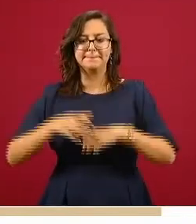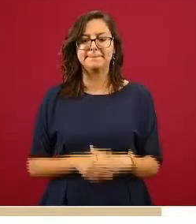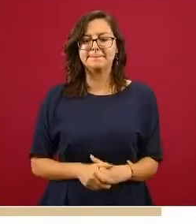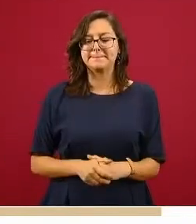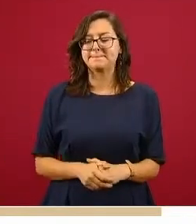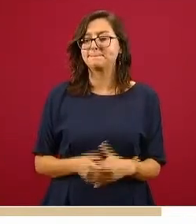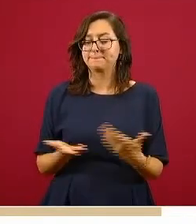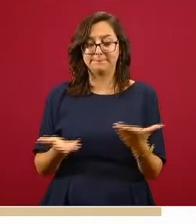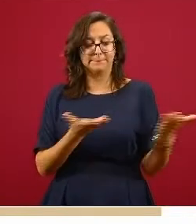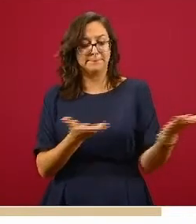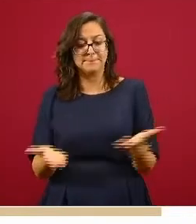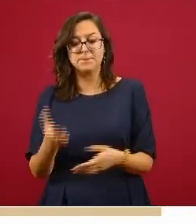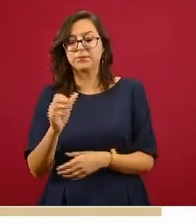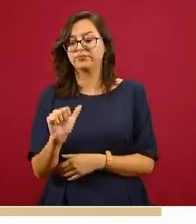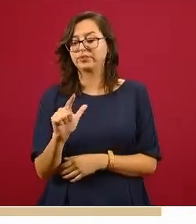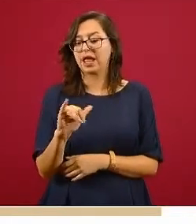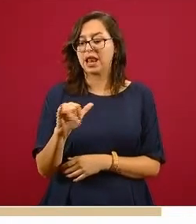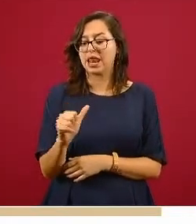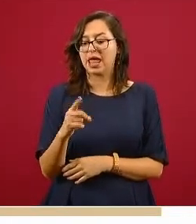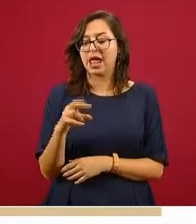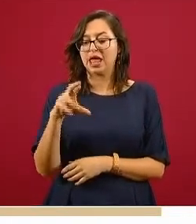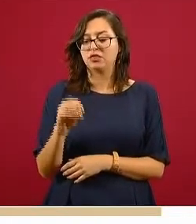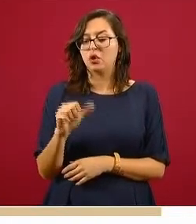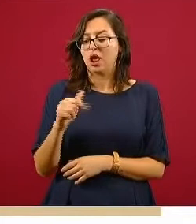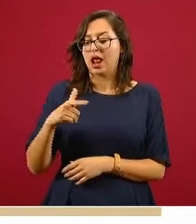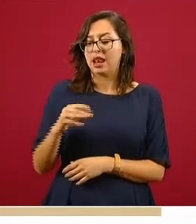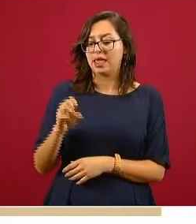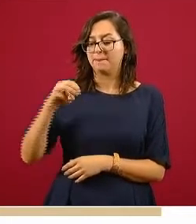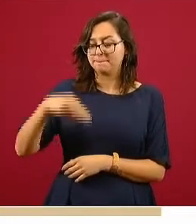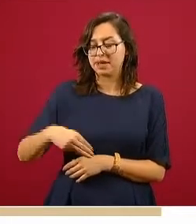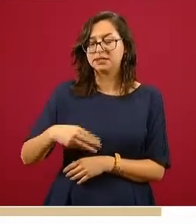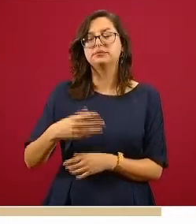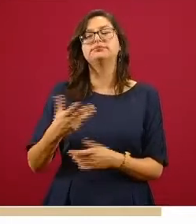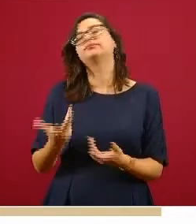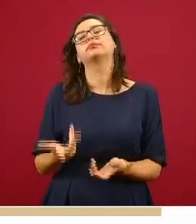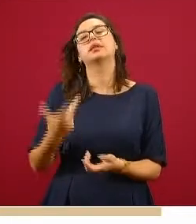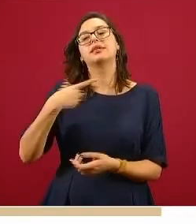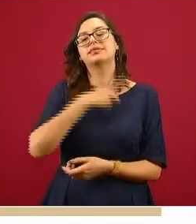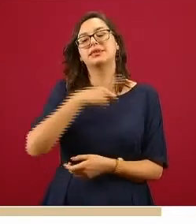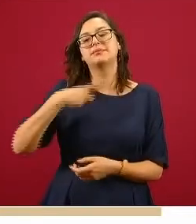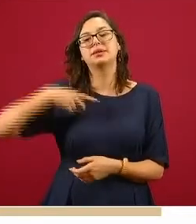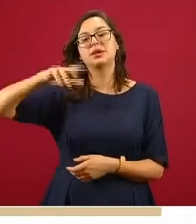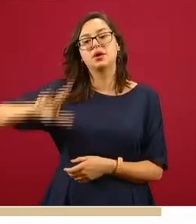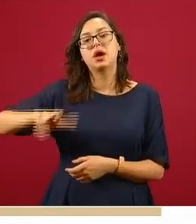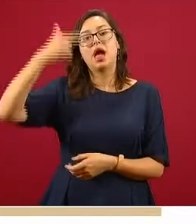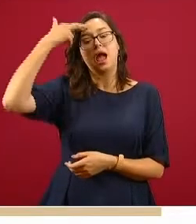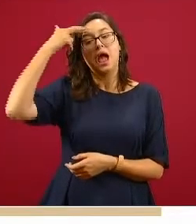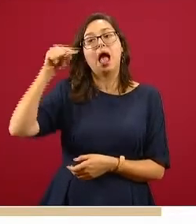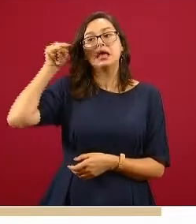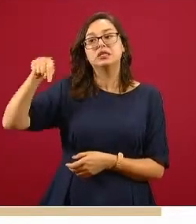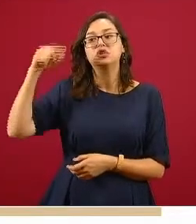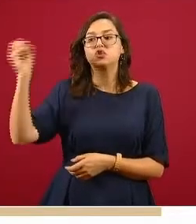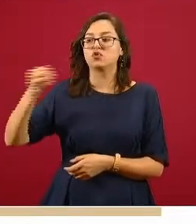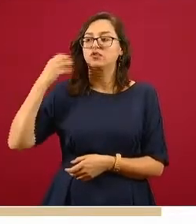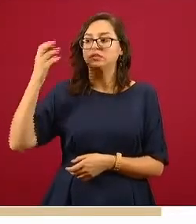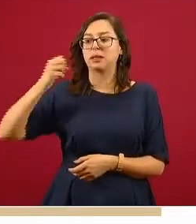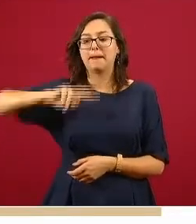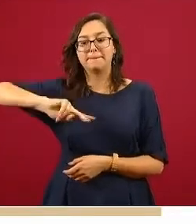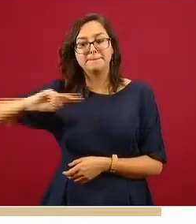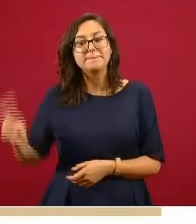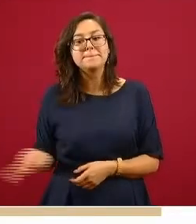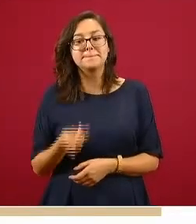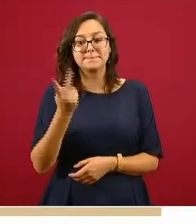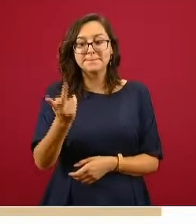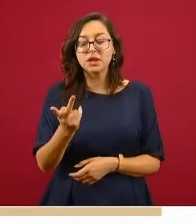Alejandro Alemán, aquí presente, y a quien le mandamos nuestros saludos, se acordará, porque una de las preguntas que se hicieron en la conferencia, la hizo Alejandro y me pareció